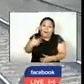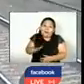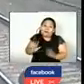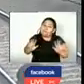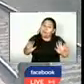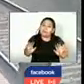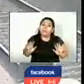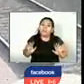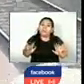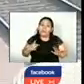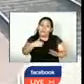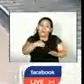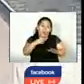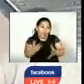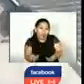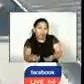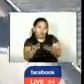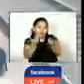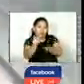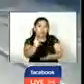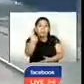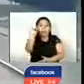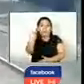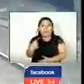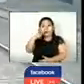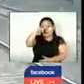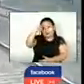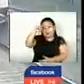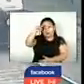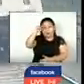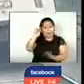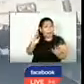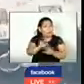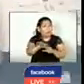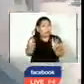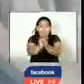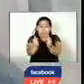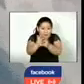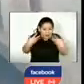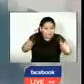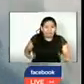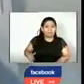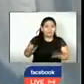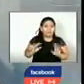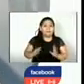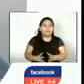de todas formas fui a salvarlo dijo el trabajador nadie resultó lesionado